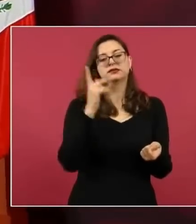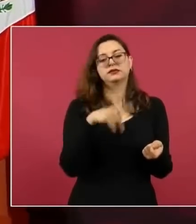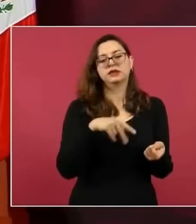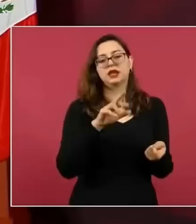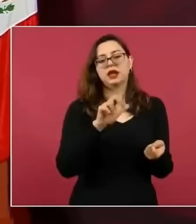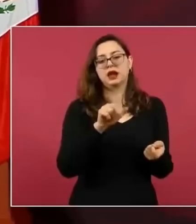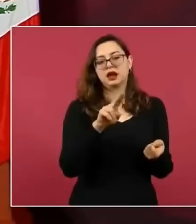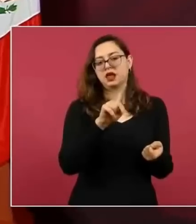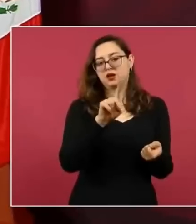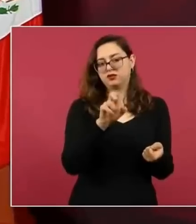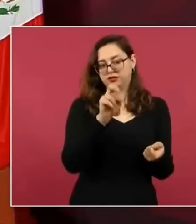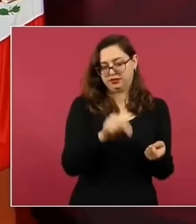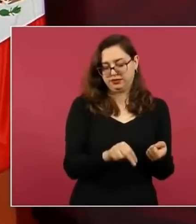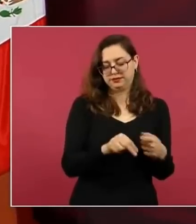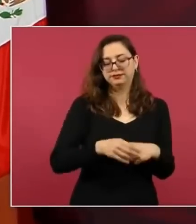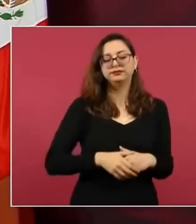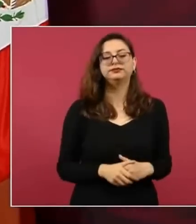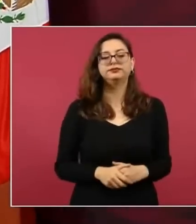Krause,